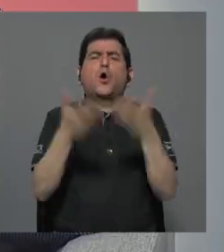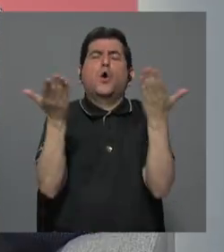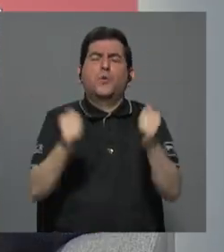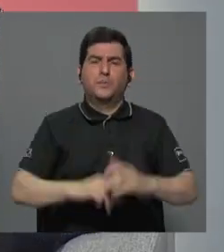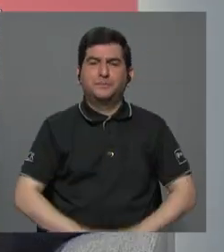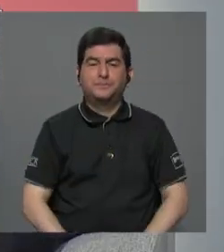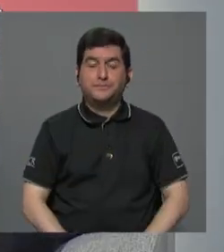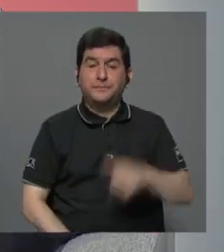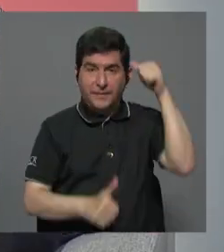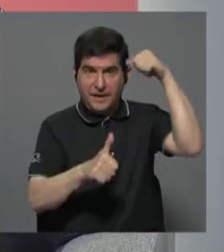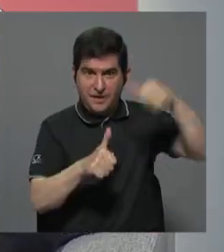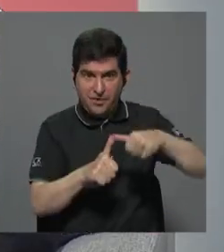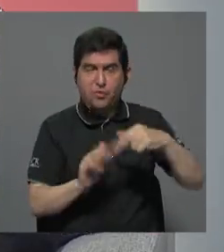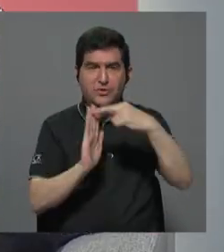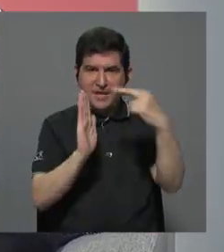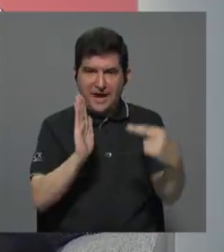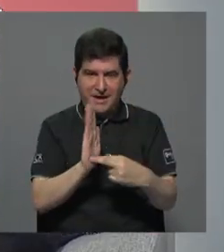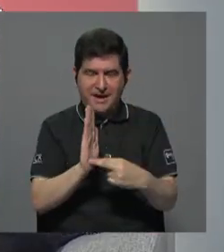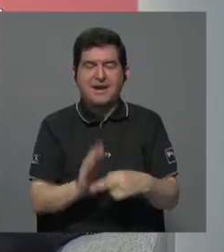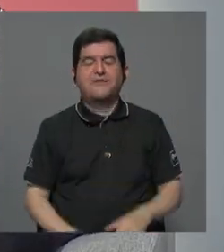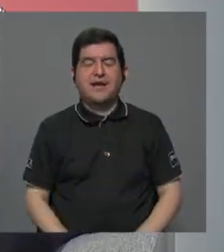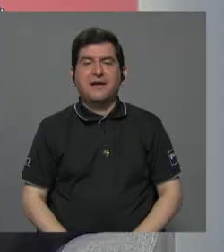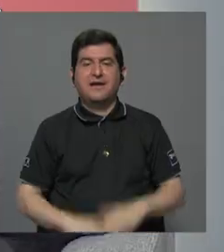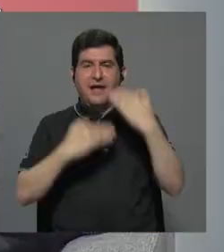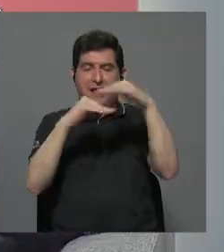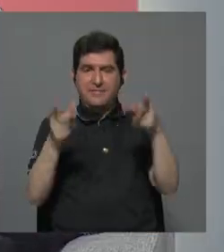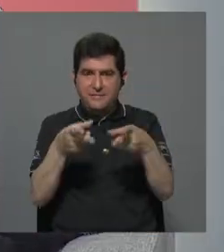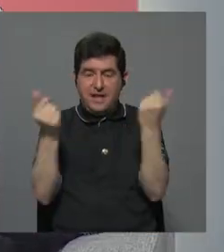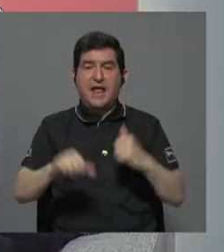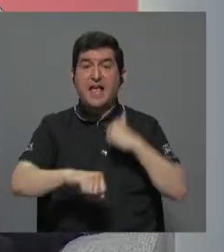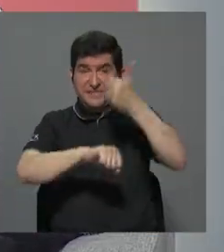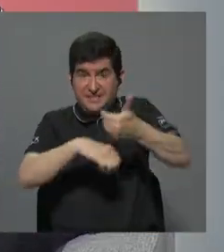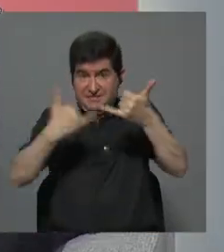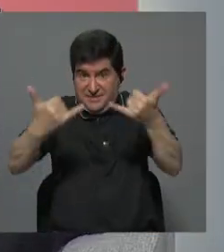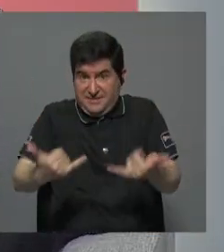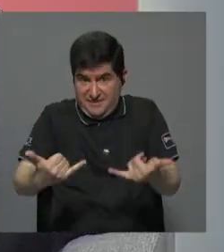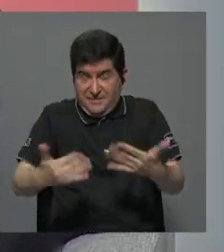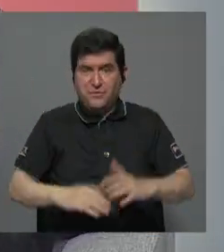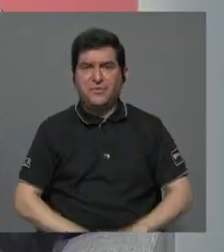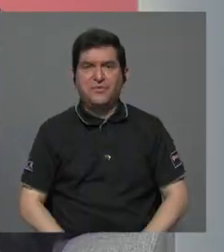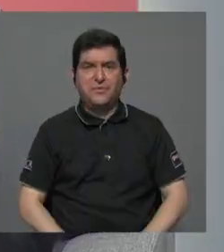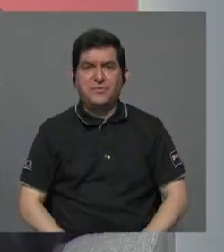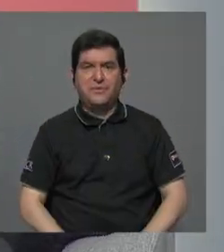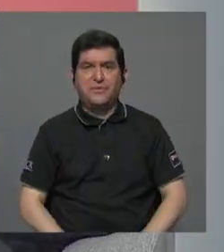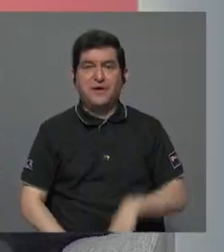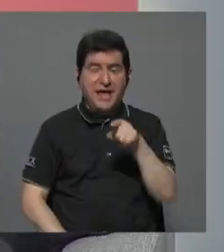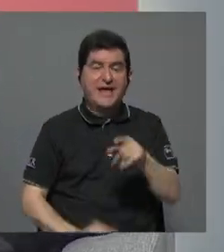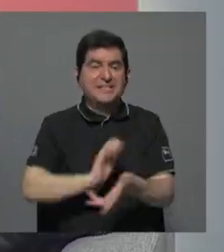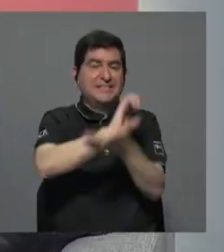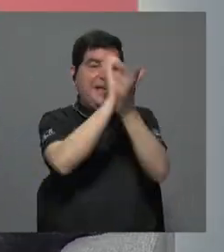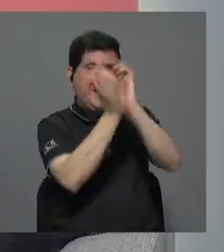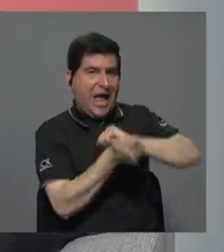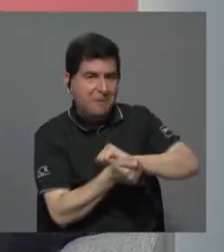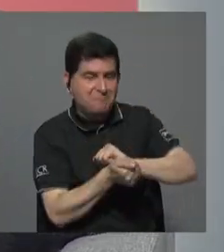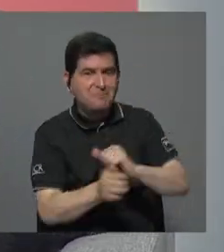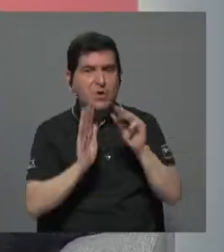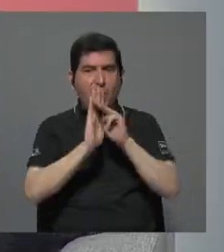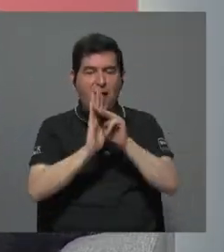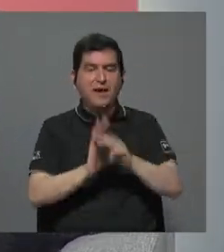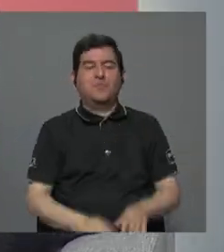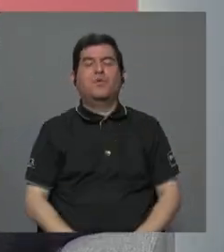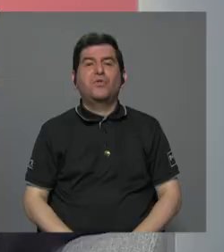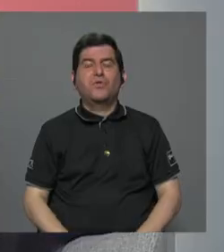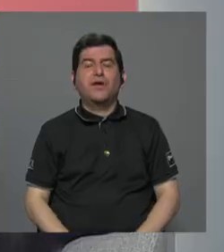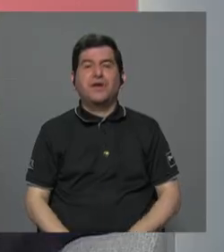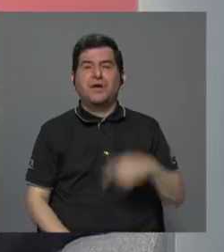recordemos que la regla fiscal así como está establecida es una reforma al modelo de estado social